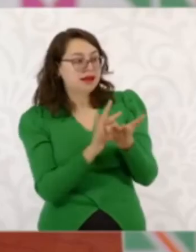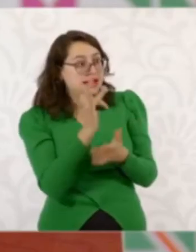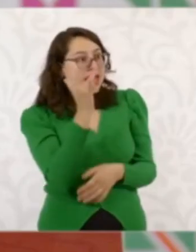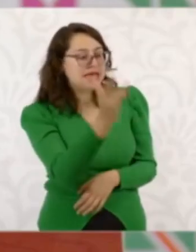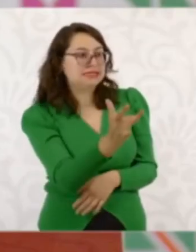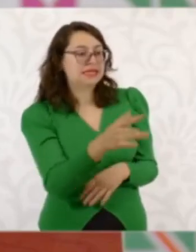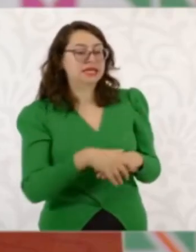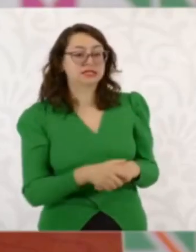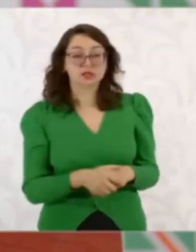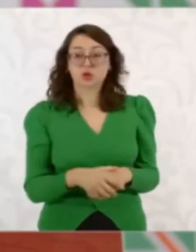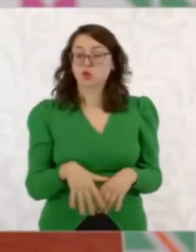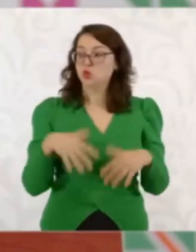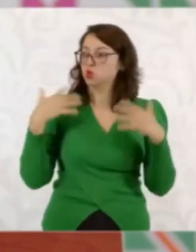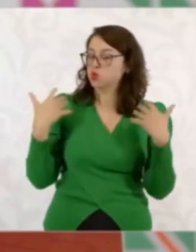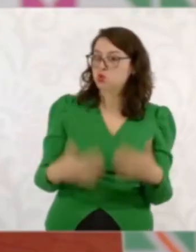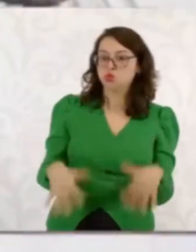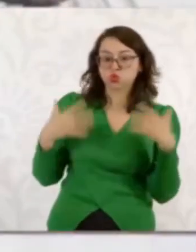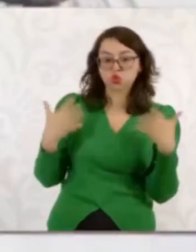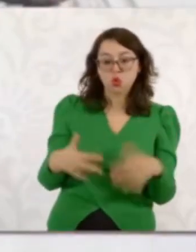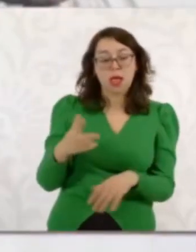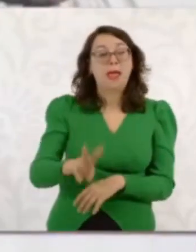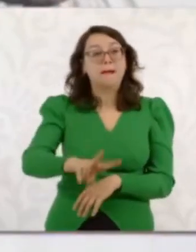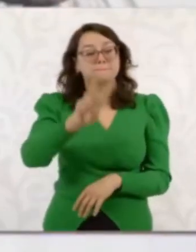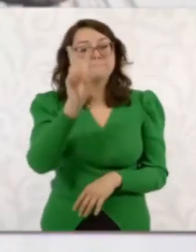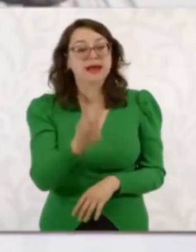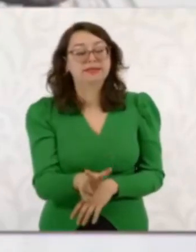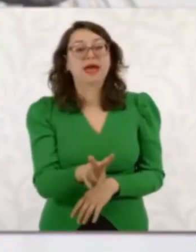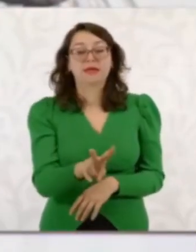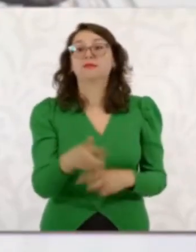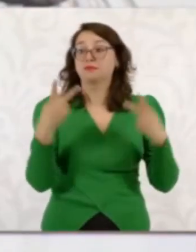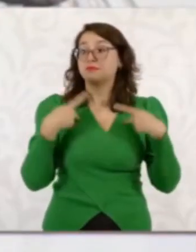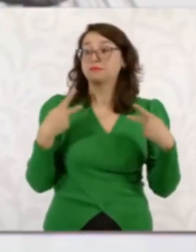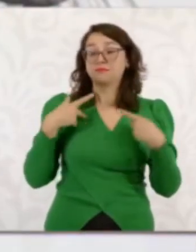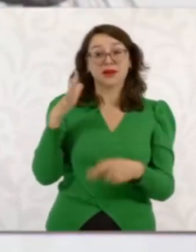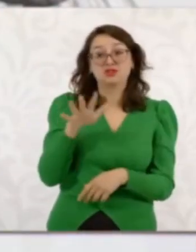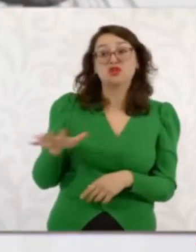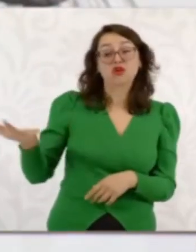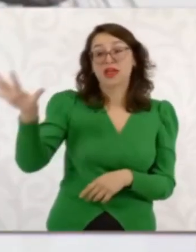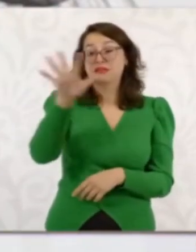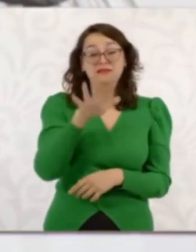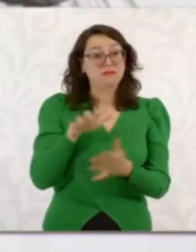Sí, para millones la transformación significó